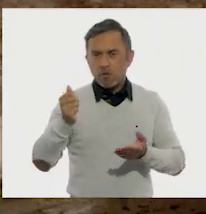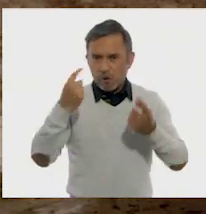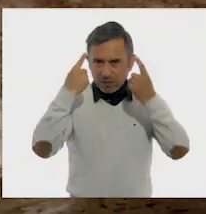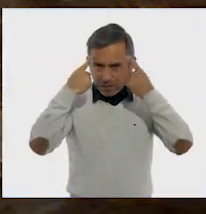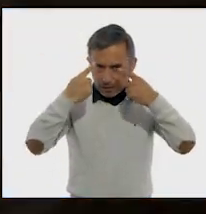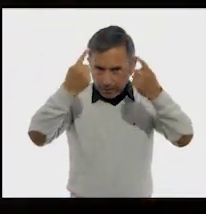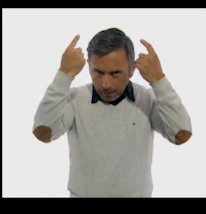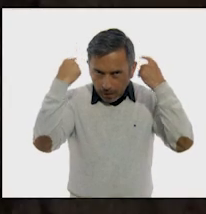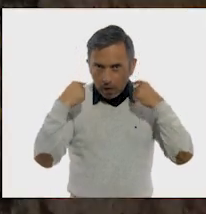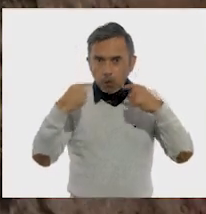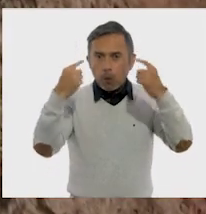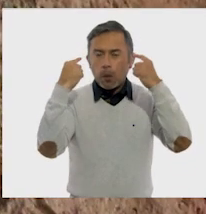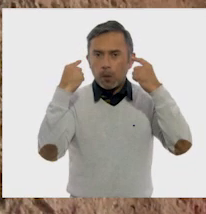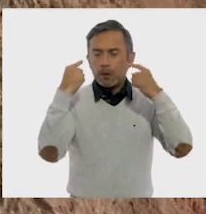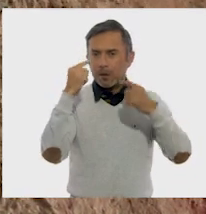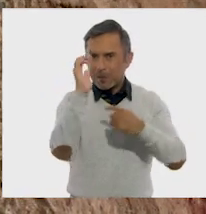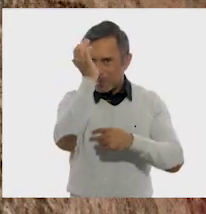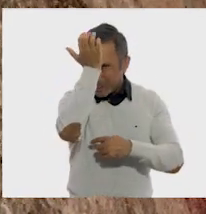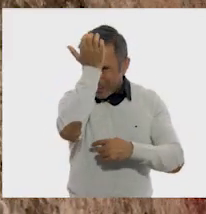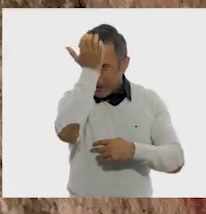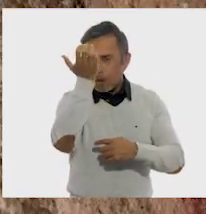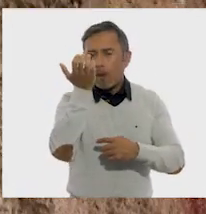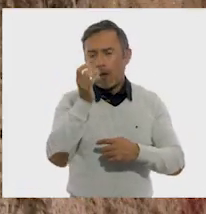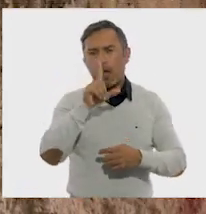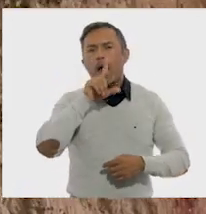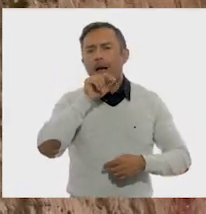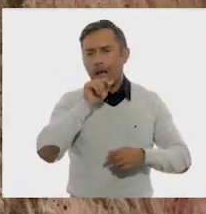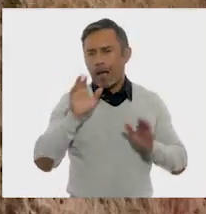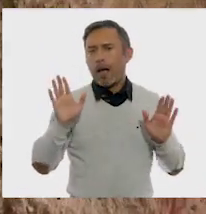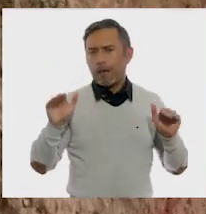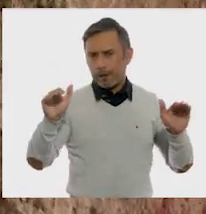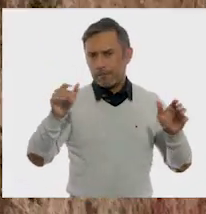berrendo y aves.